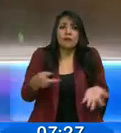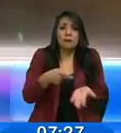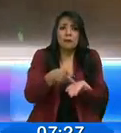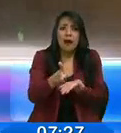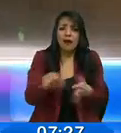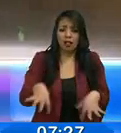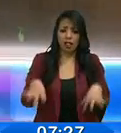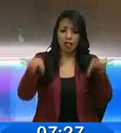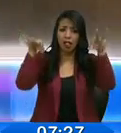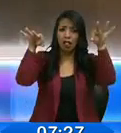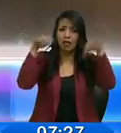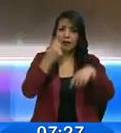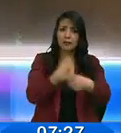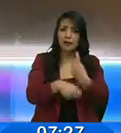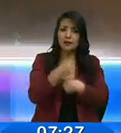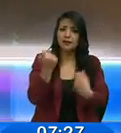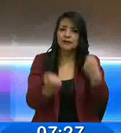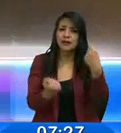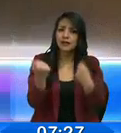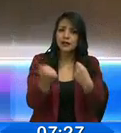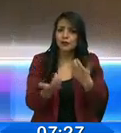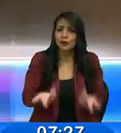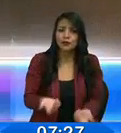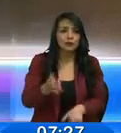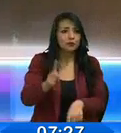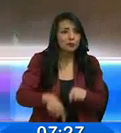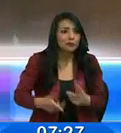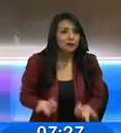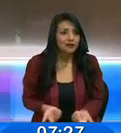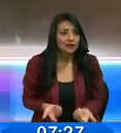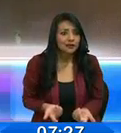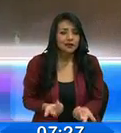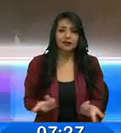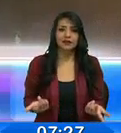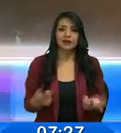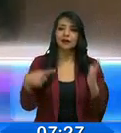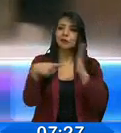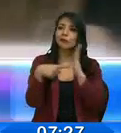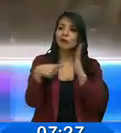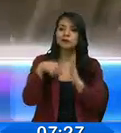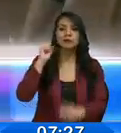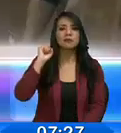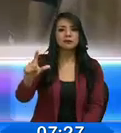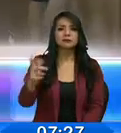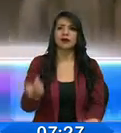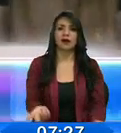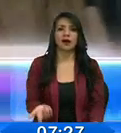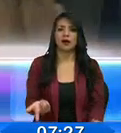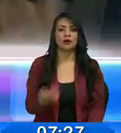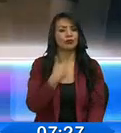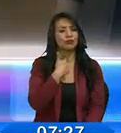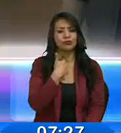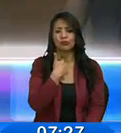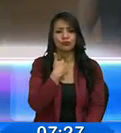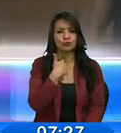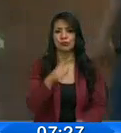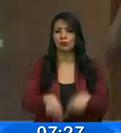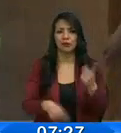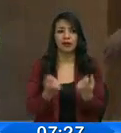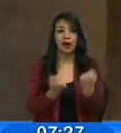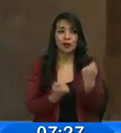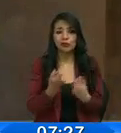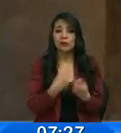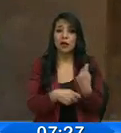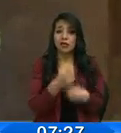y tampoco podemos vender nuestros vehículos porque estas políticas tributarias pues lo han depreciado mucho más, ¿sí?